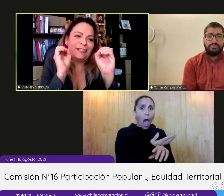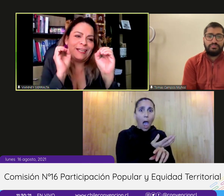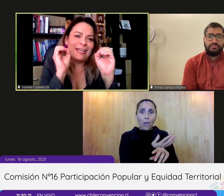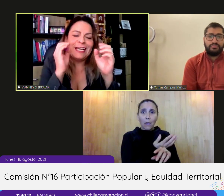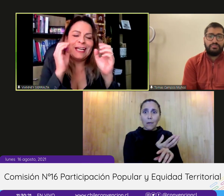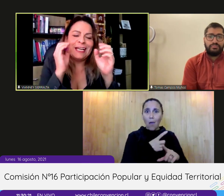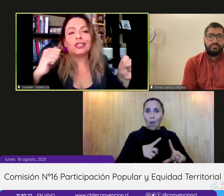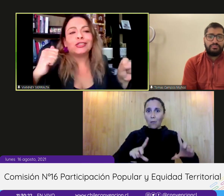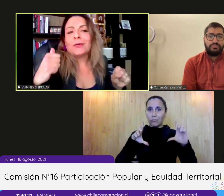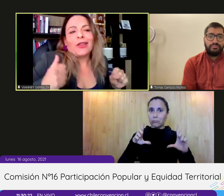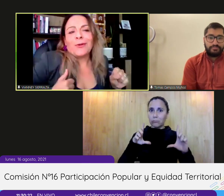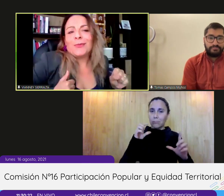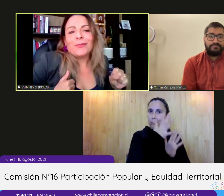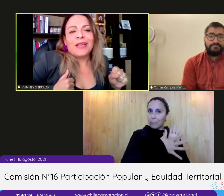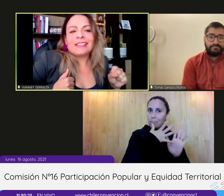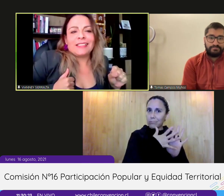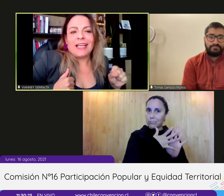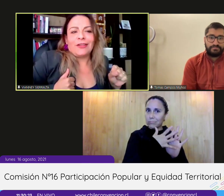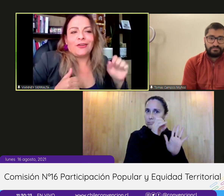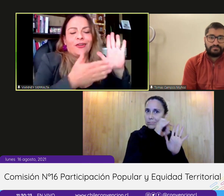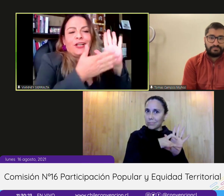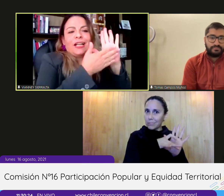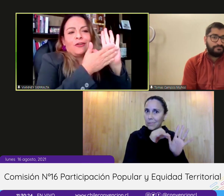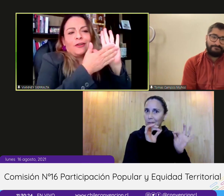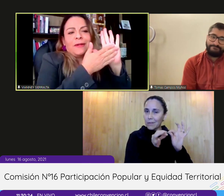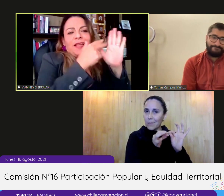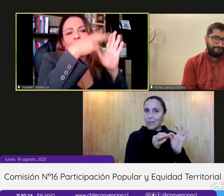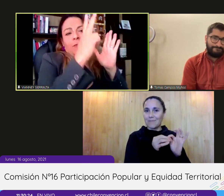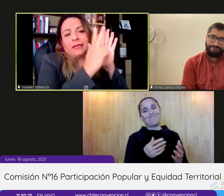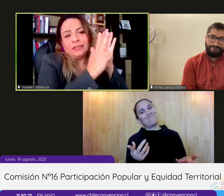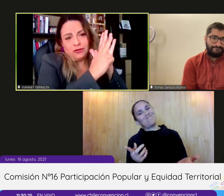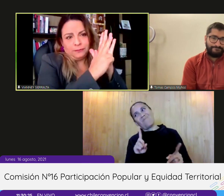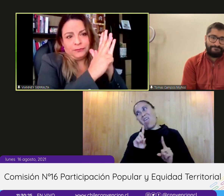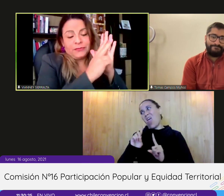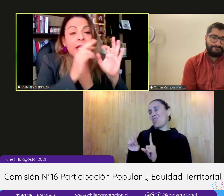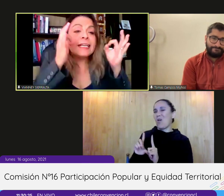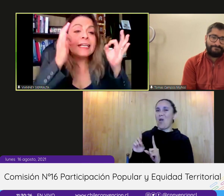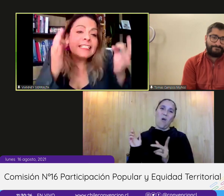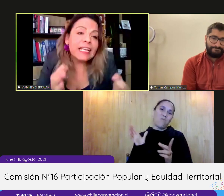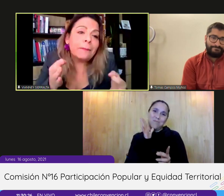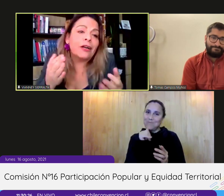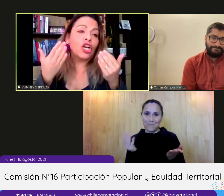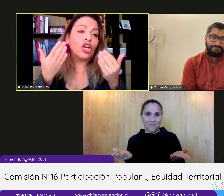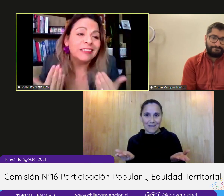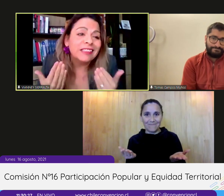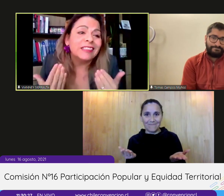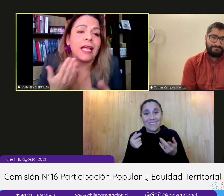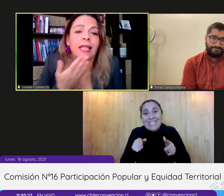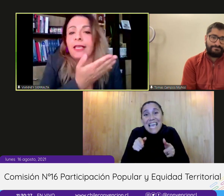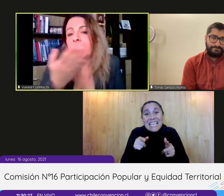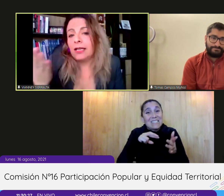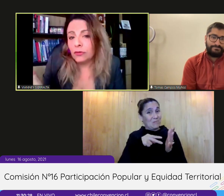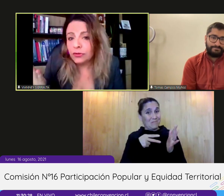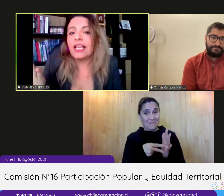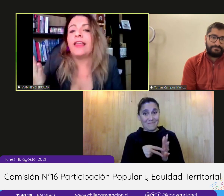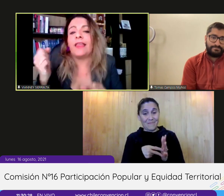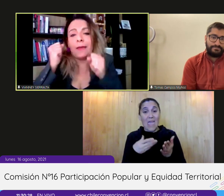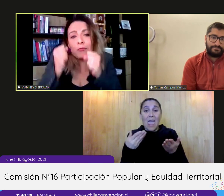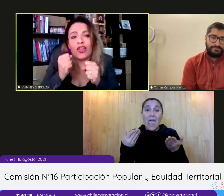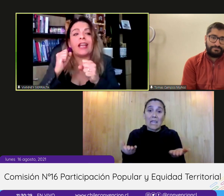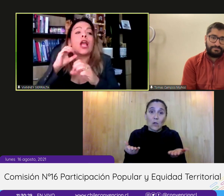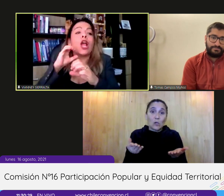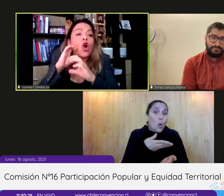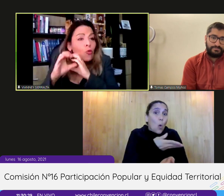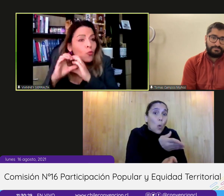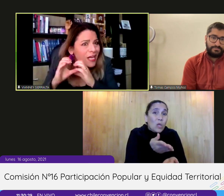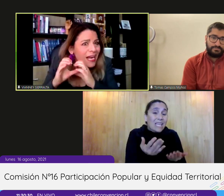0. Entonces no se puede cumplir, ¿cierto?, con la norma de la convención. Sin embargo, la necesidad que tienen ustedes